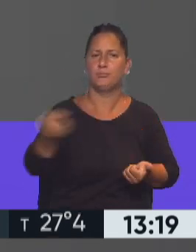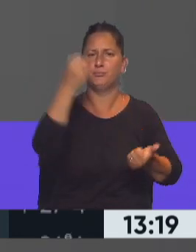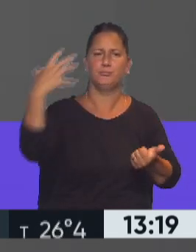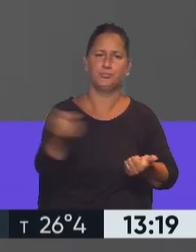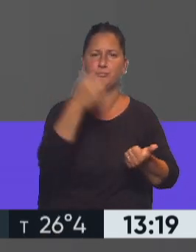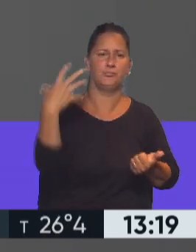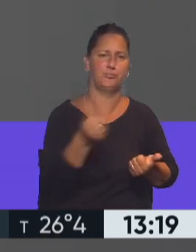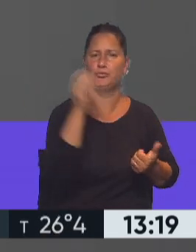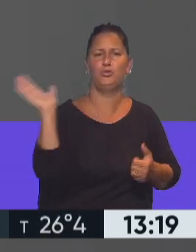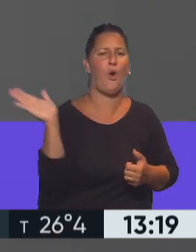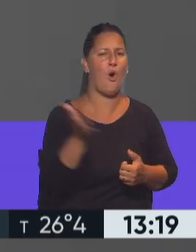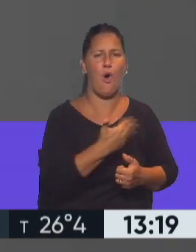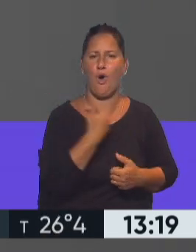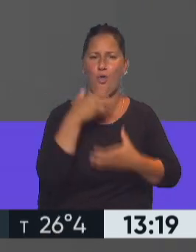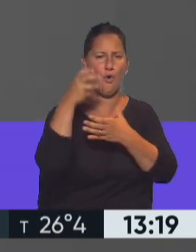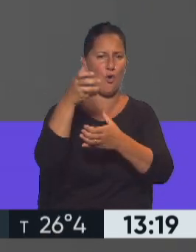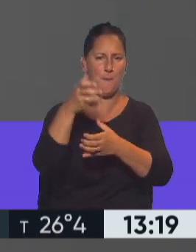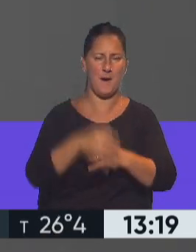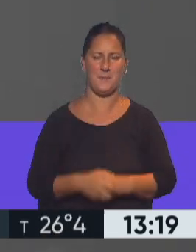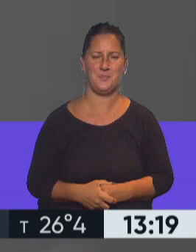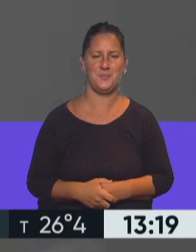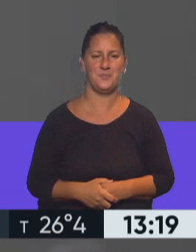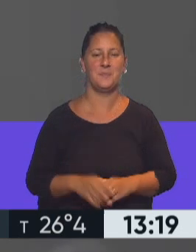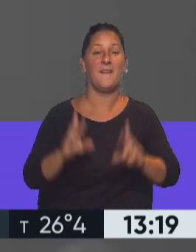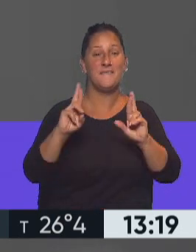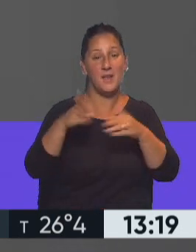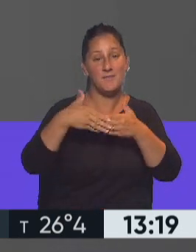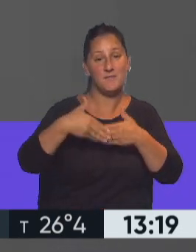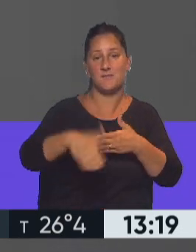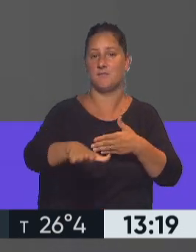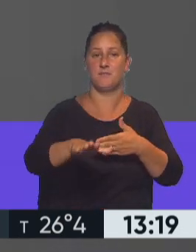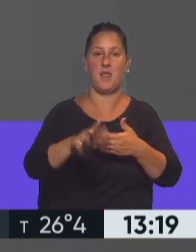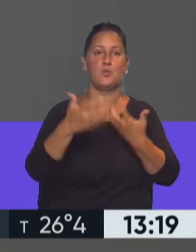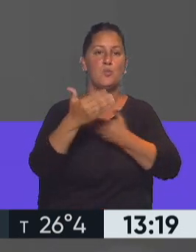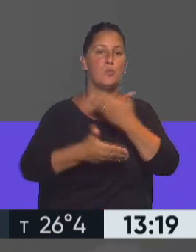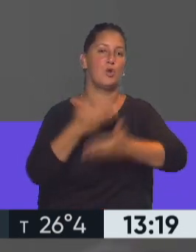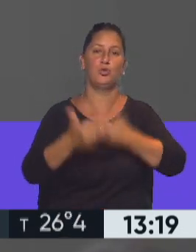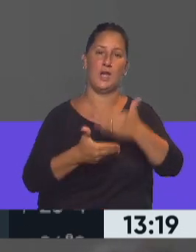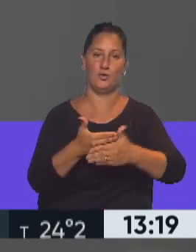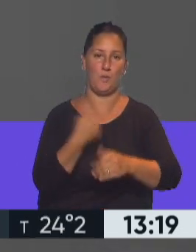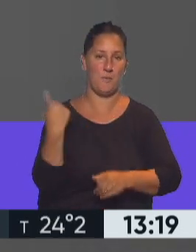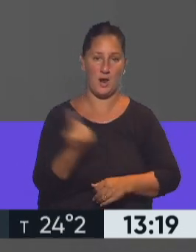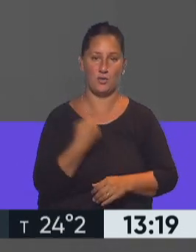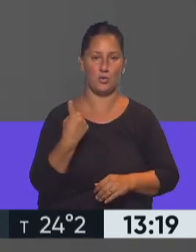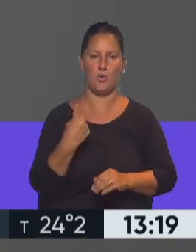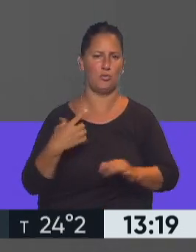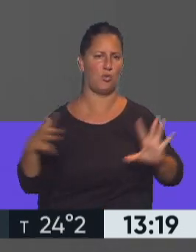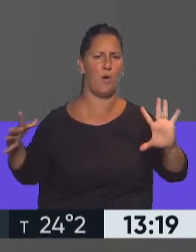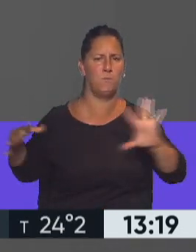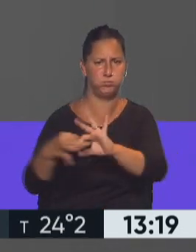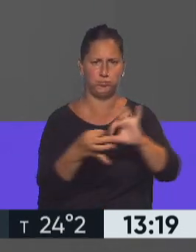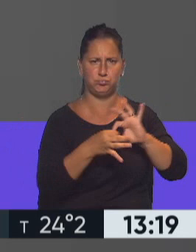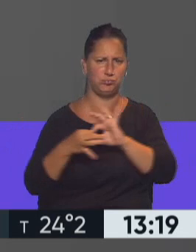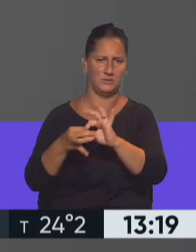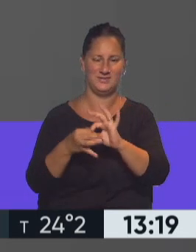podamos tener, y bueno, esperamos de que todo sea un suceso para nosotros y que todos nos acoplemos rápido los que